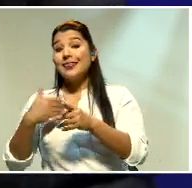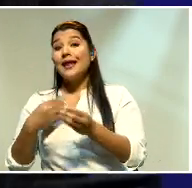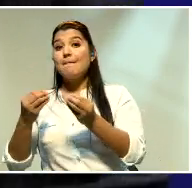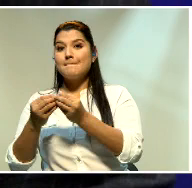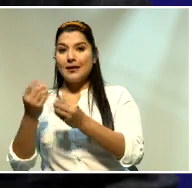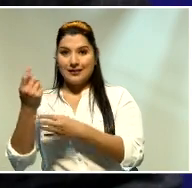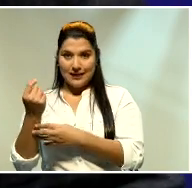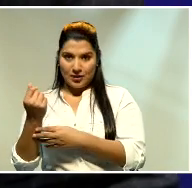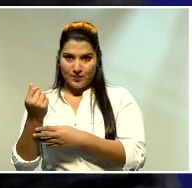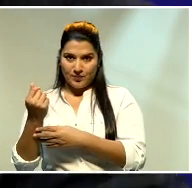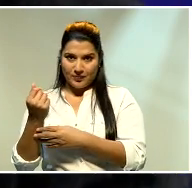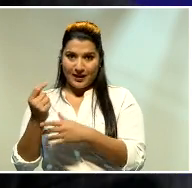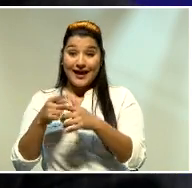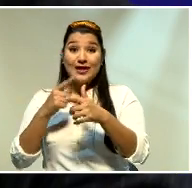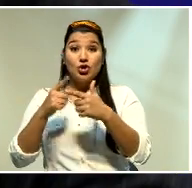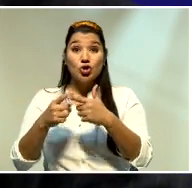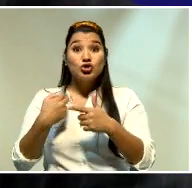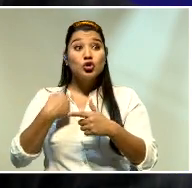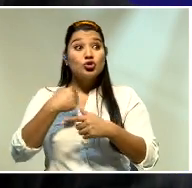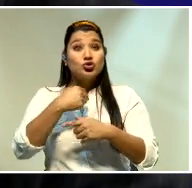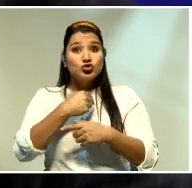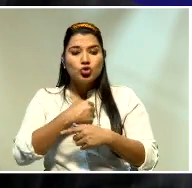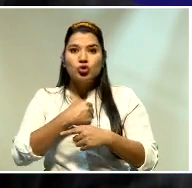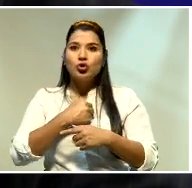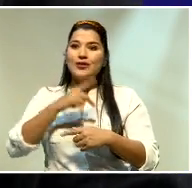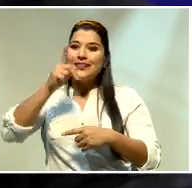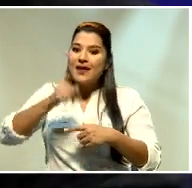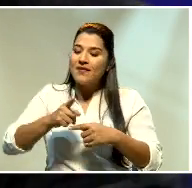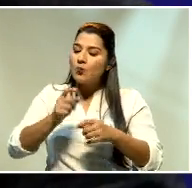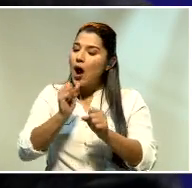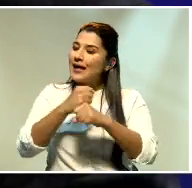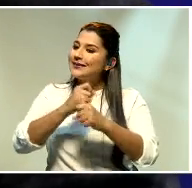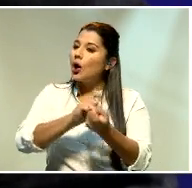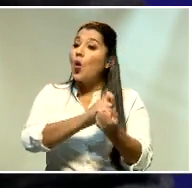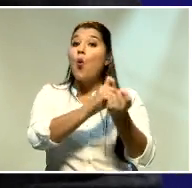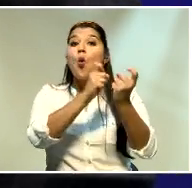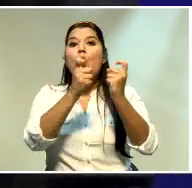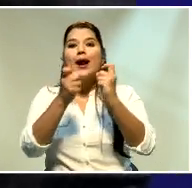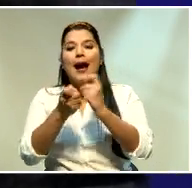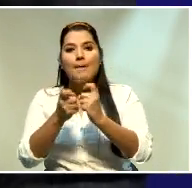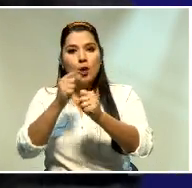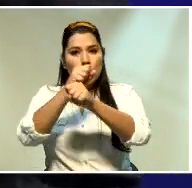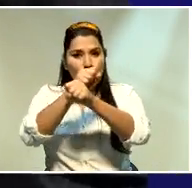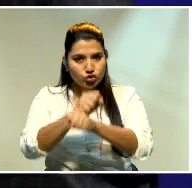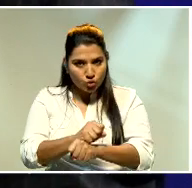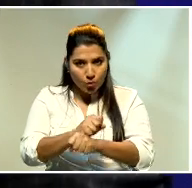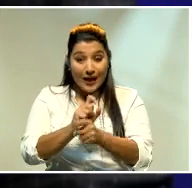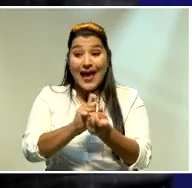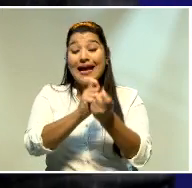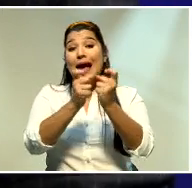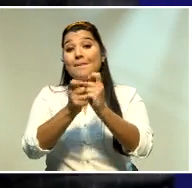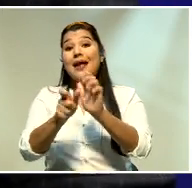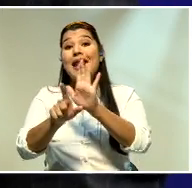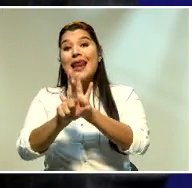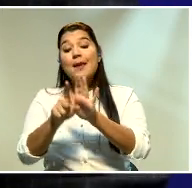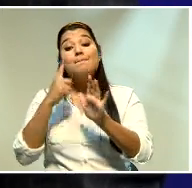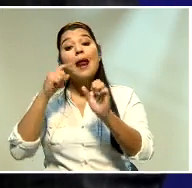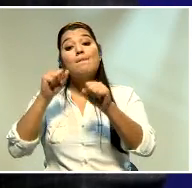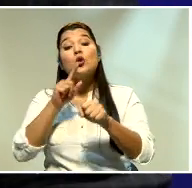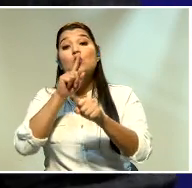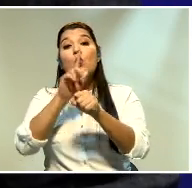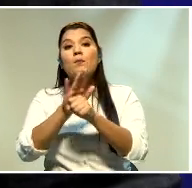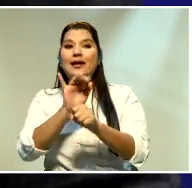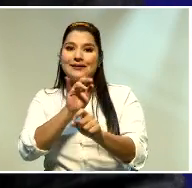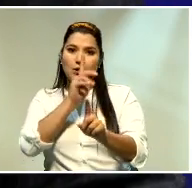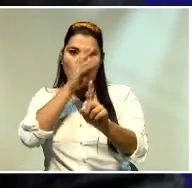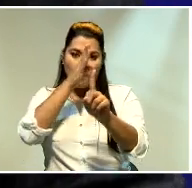Entonces, hay que hacer todo un cambio de hábitos y cambiar la metodología legal para poder cumplir ese objetivo. Pero hoy, tal